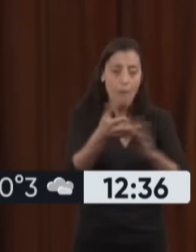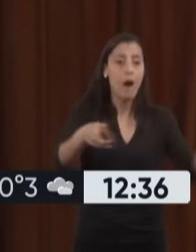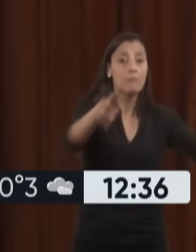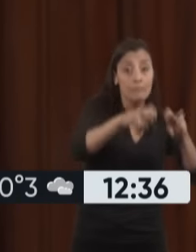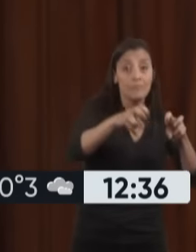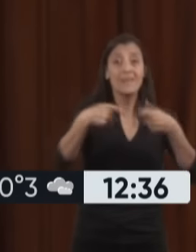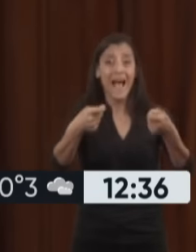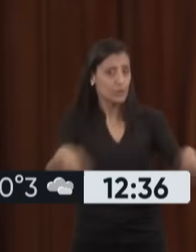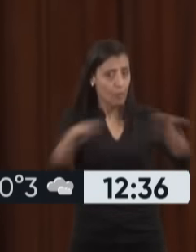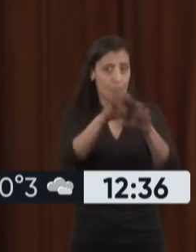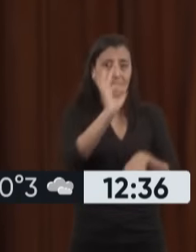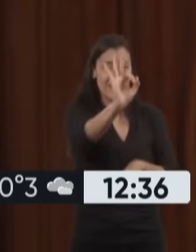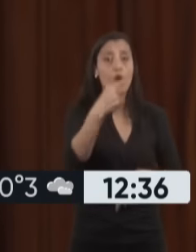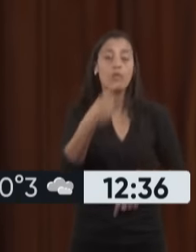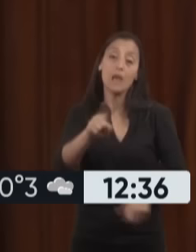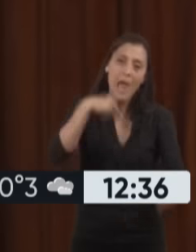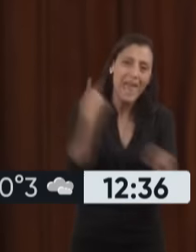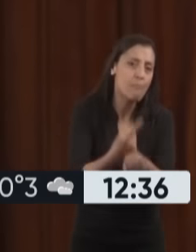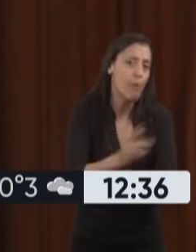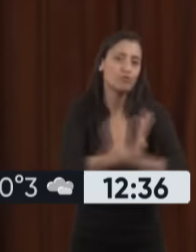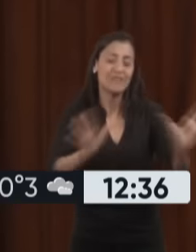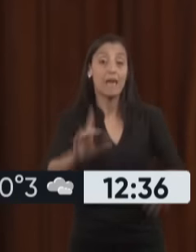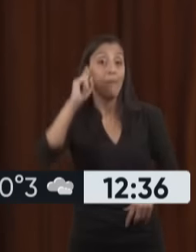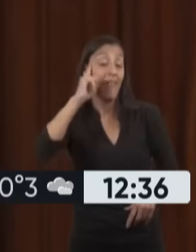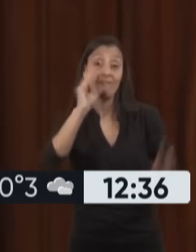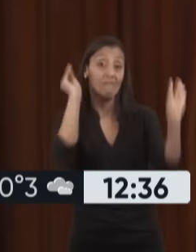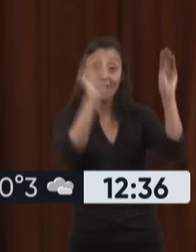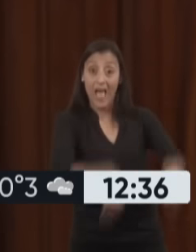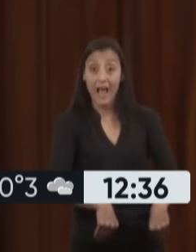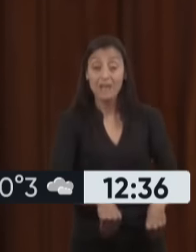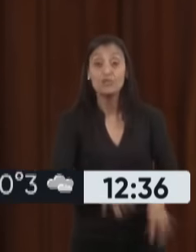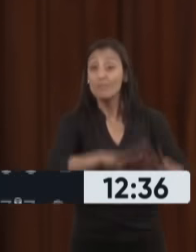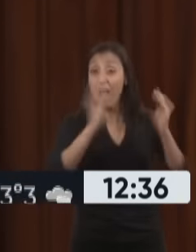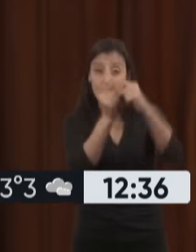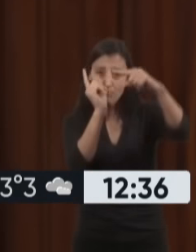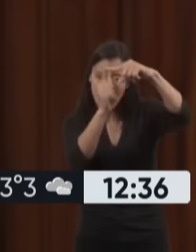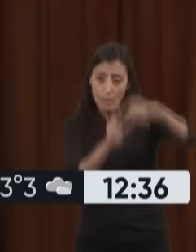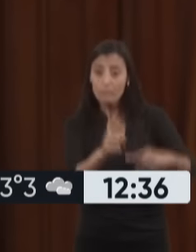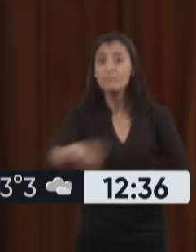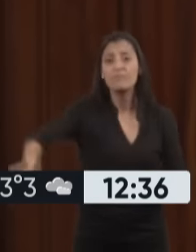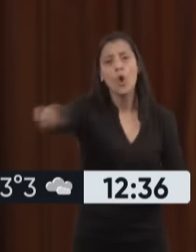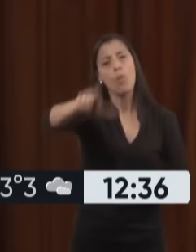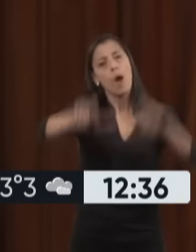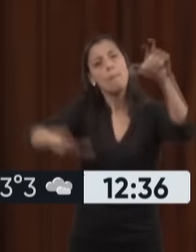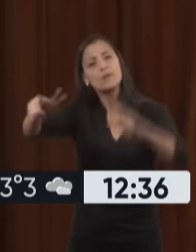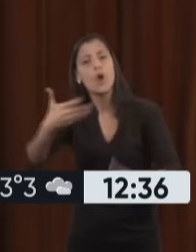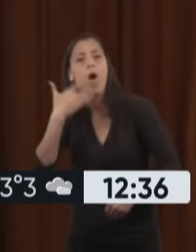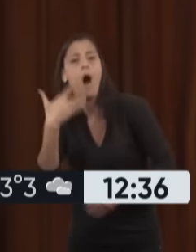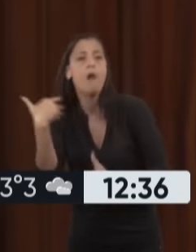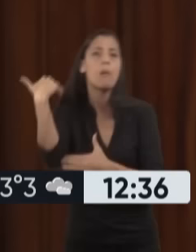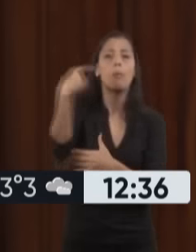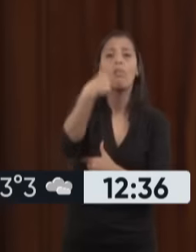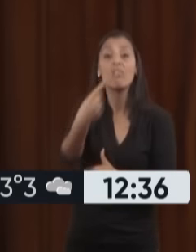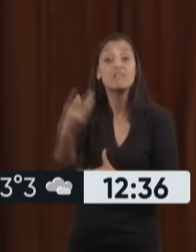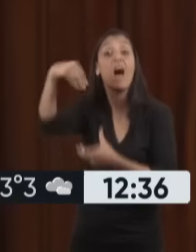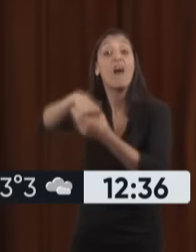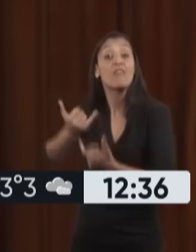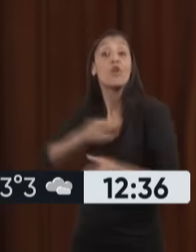dijeron que era imposible. Y ese conjunto de gigantes que están en el